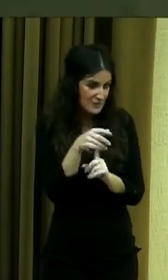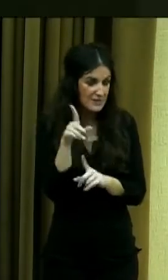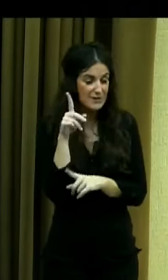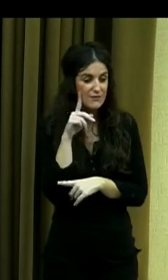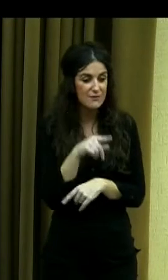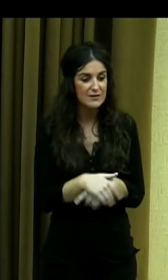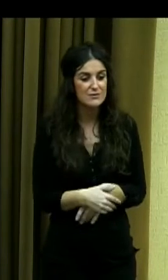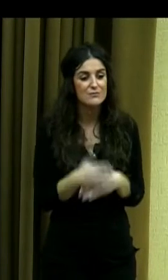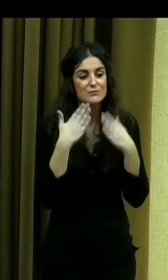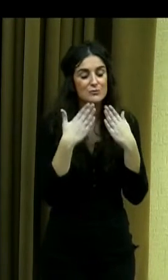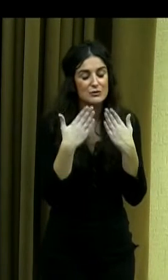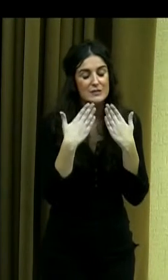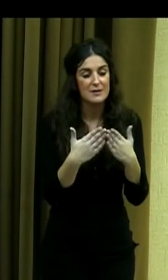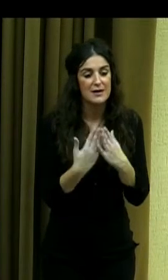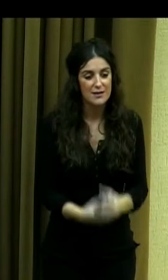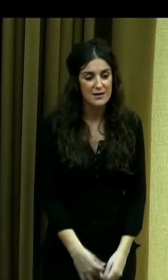Y muchísimas gracias.